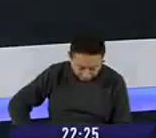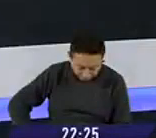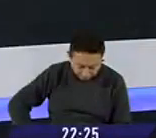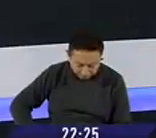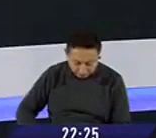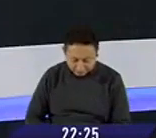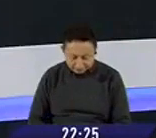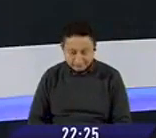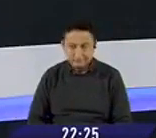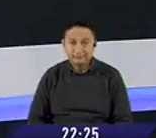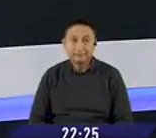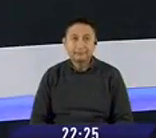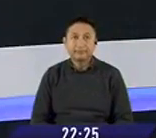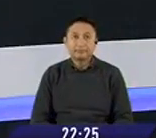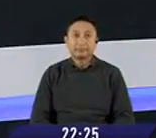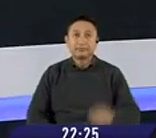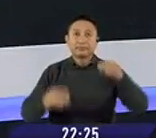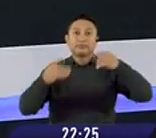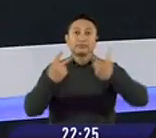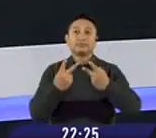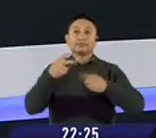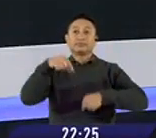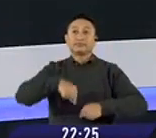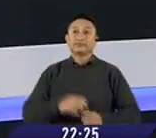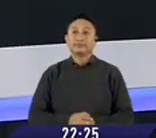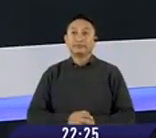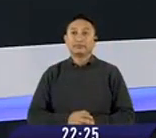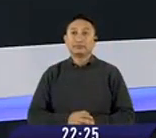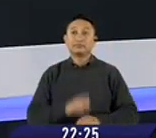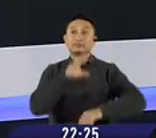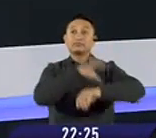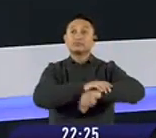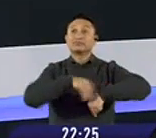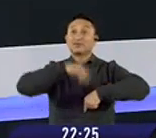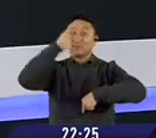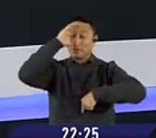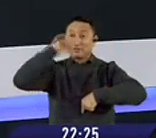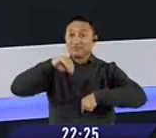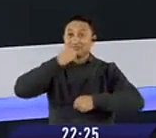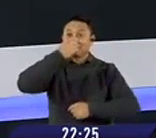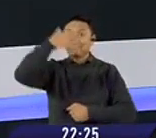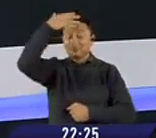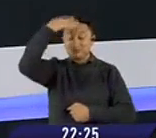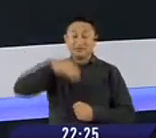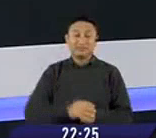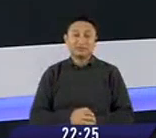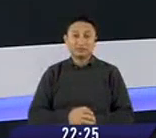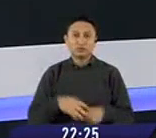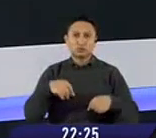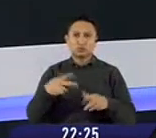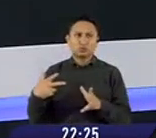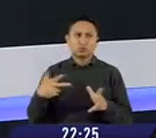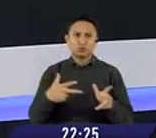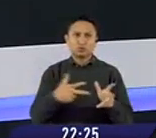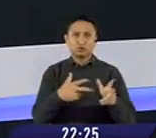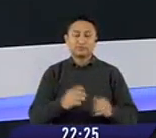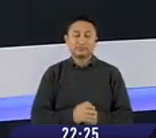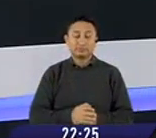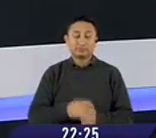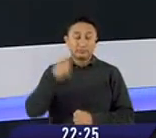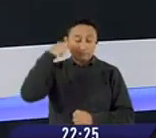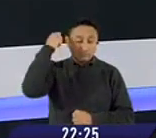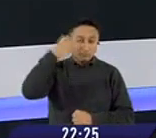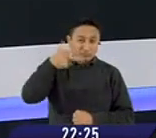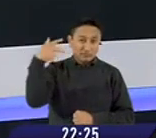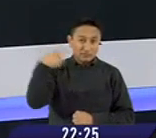Dos supuestos secuestradores fueron detenidos por la policía en Santo Domingo tras una persecución. Una cámara de seguridad